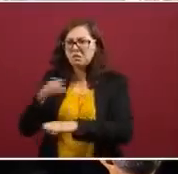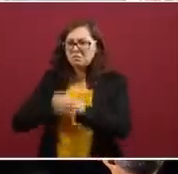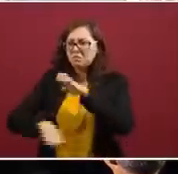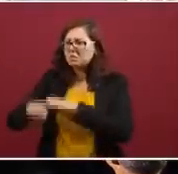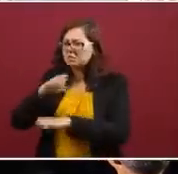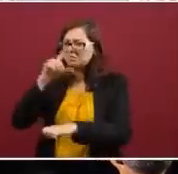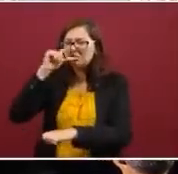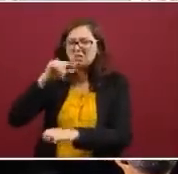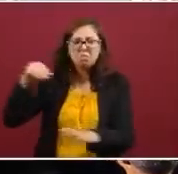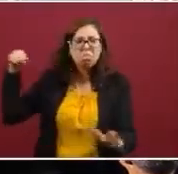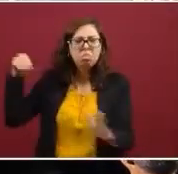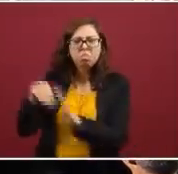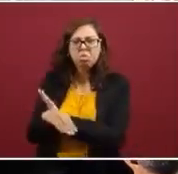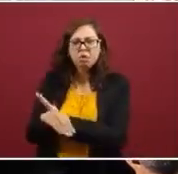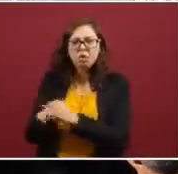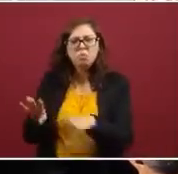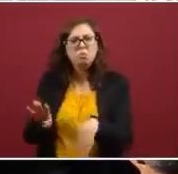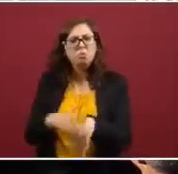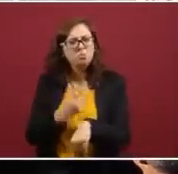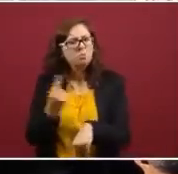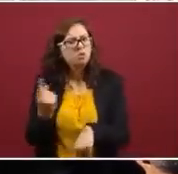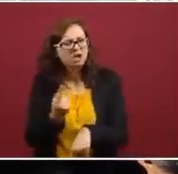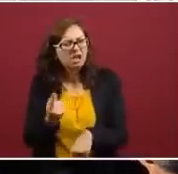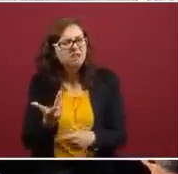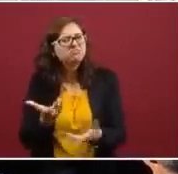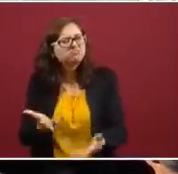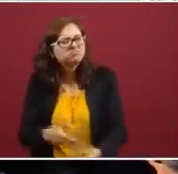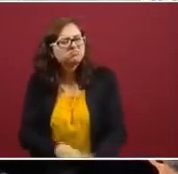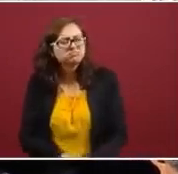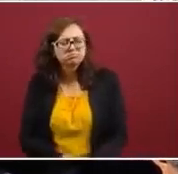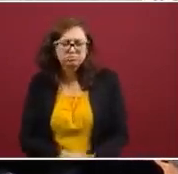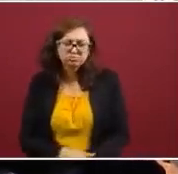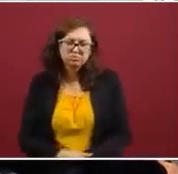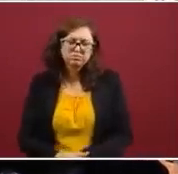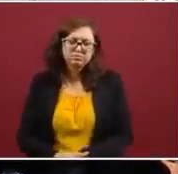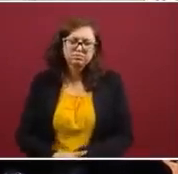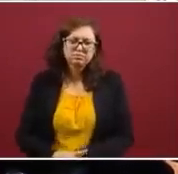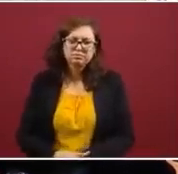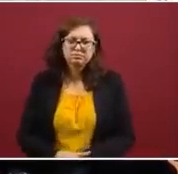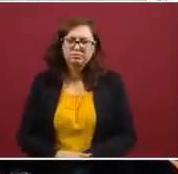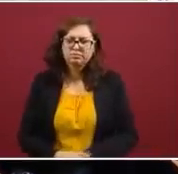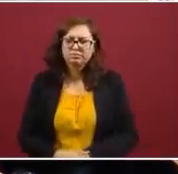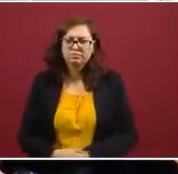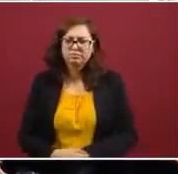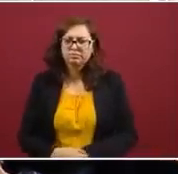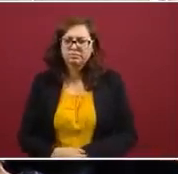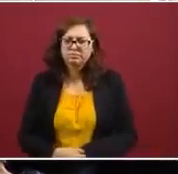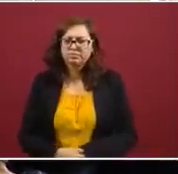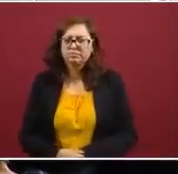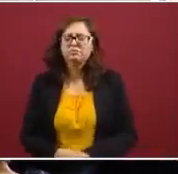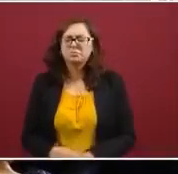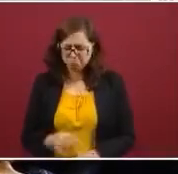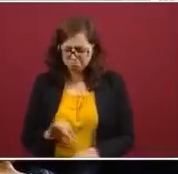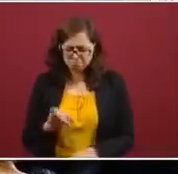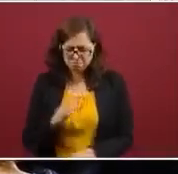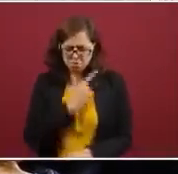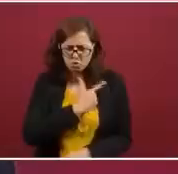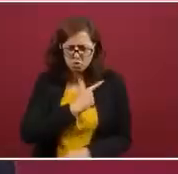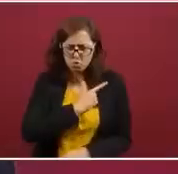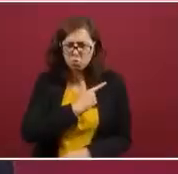me contesta, por favor. Sí, con todo gusto. En primer lugar, mencionaría